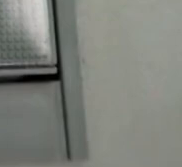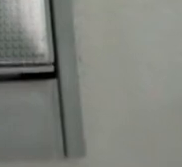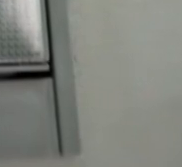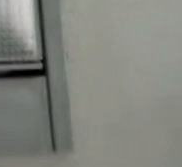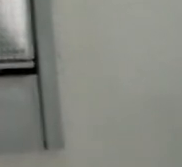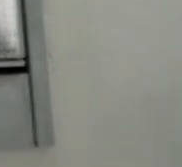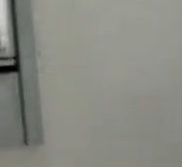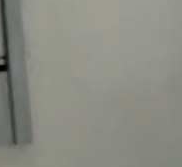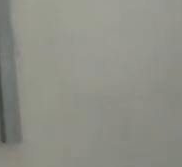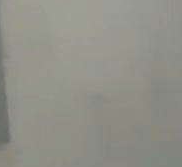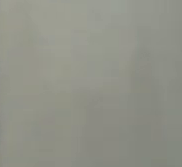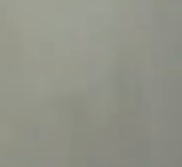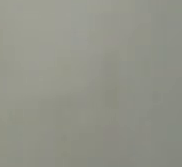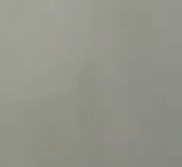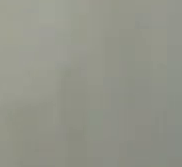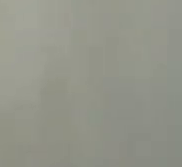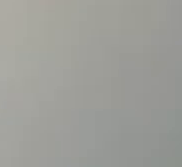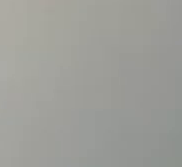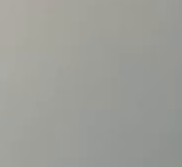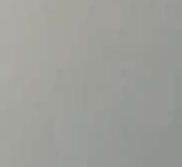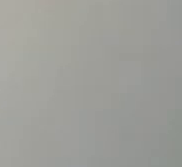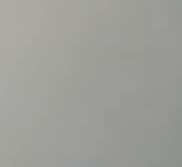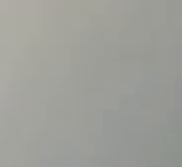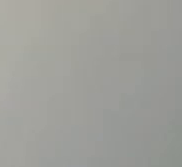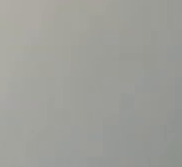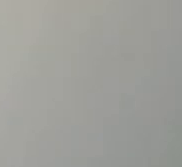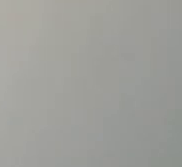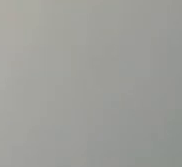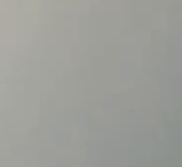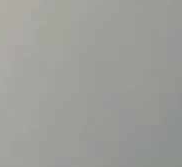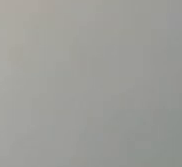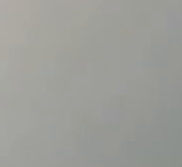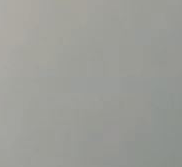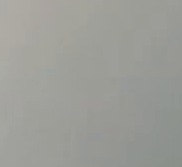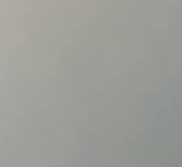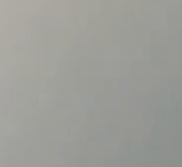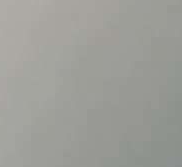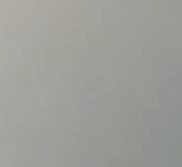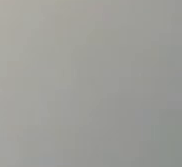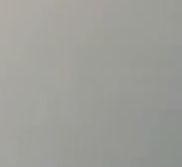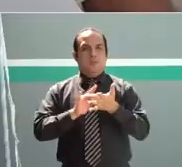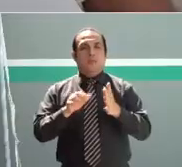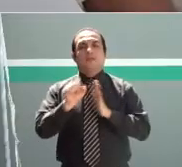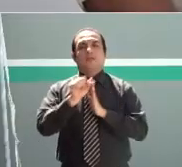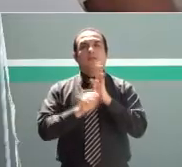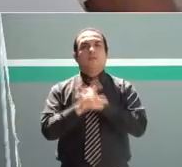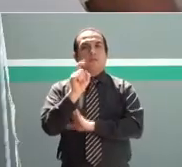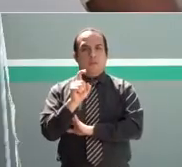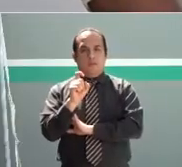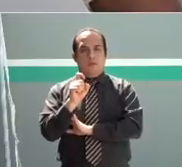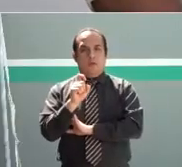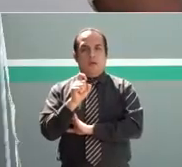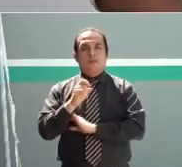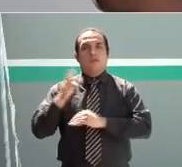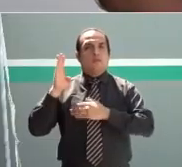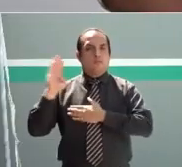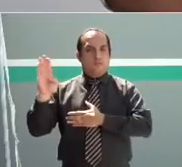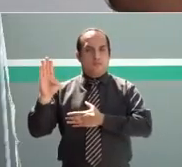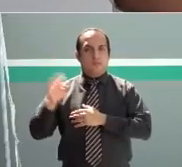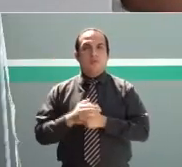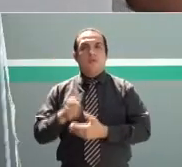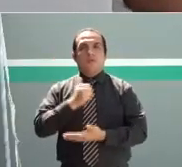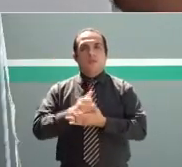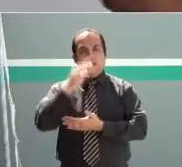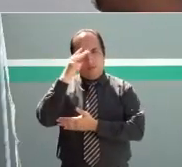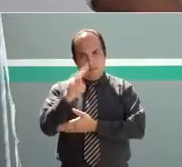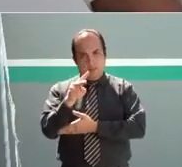o algunas otras que estamos viendo su proceso. Así que, pues muchas gracias al sistema de aguas, el compromiso de la Ciudad